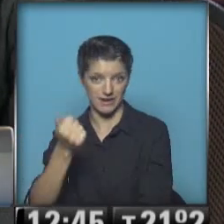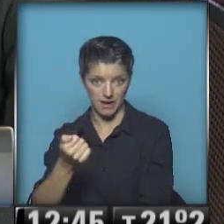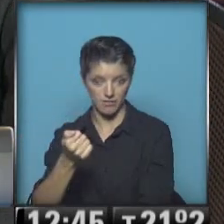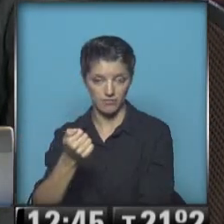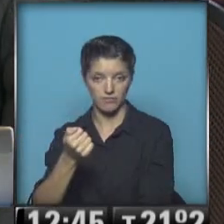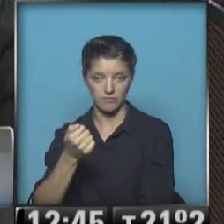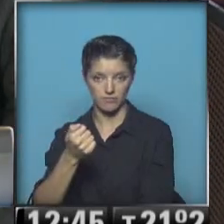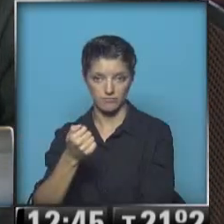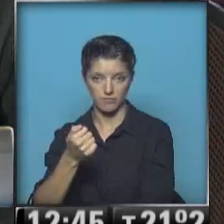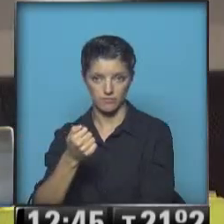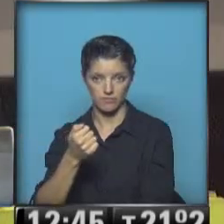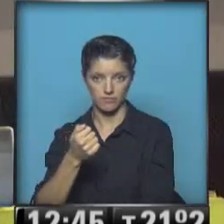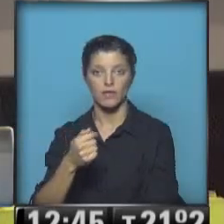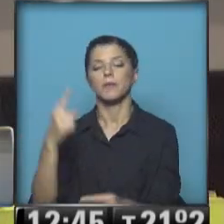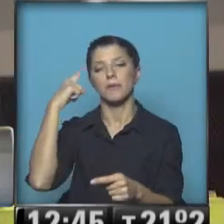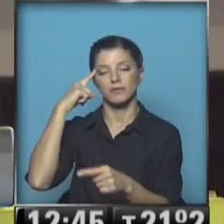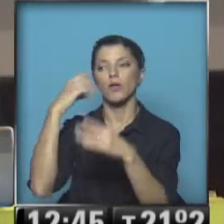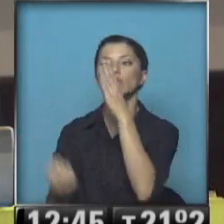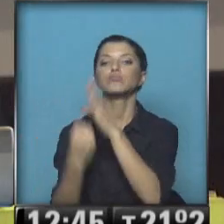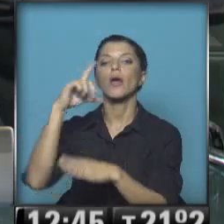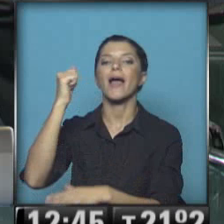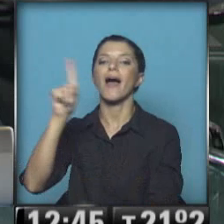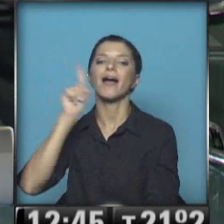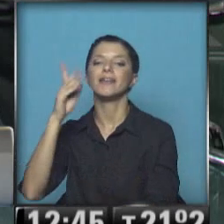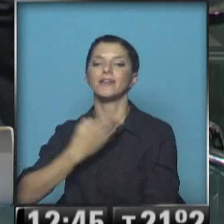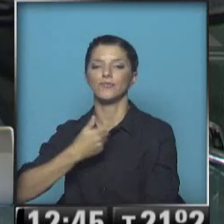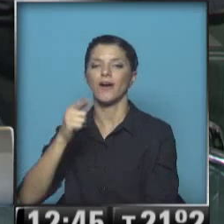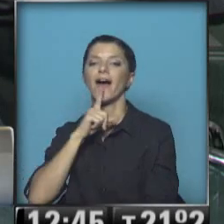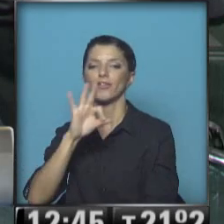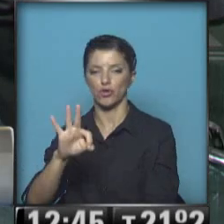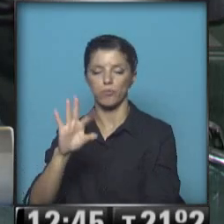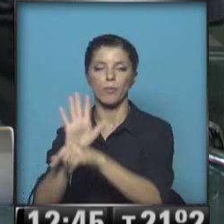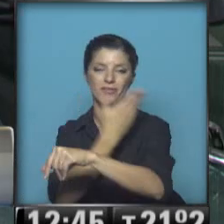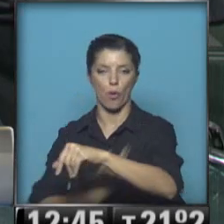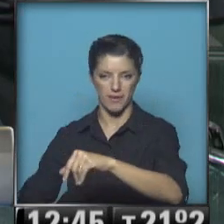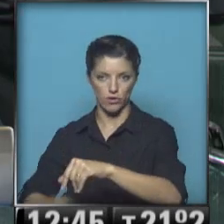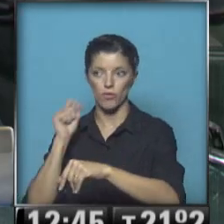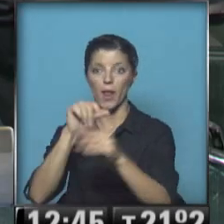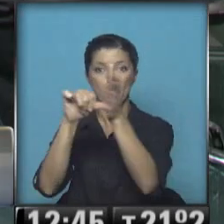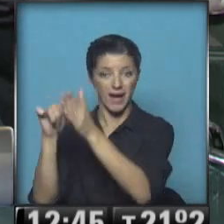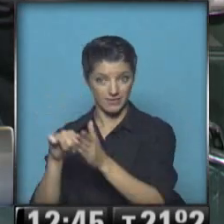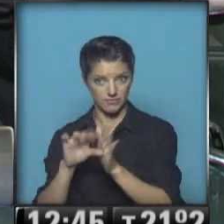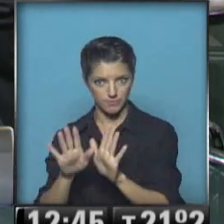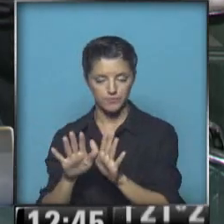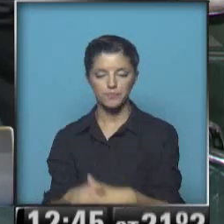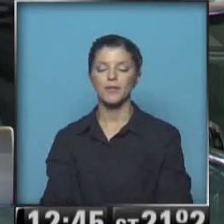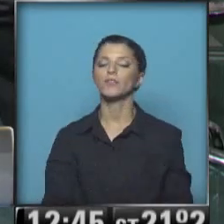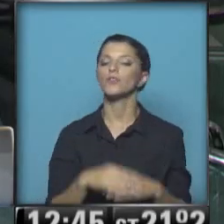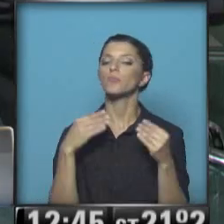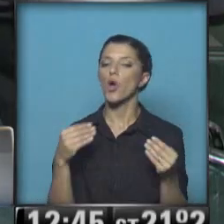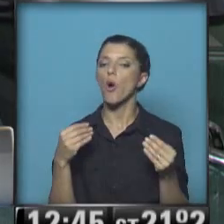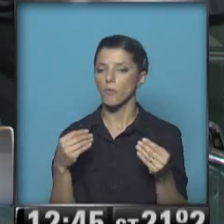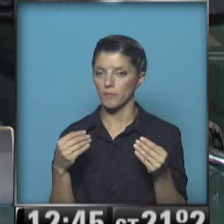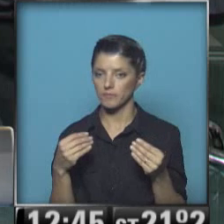de conformar un califato este independiente de los países ahora eh Cómo es el juego de Estados